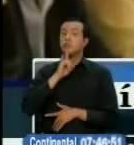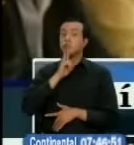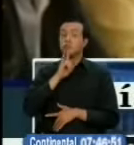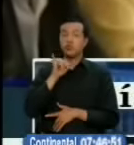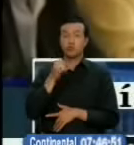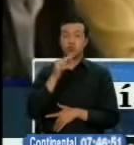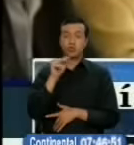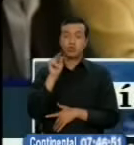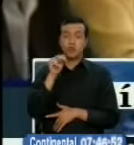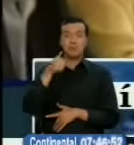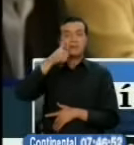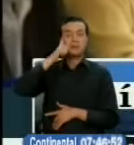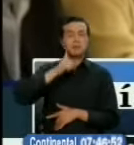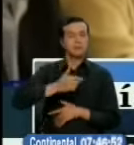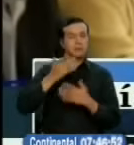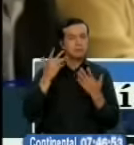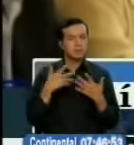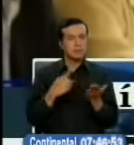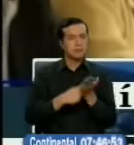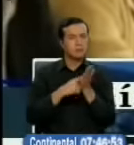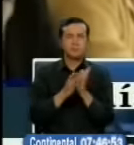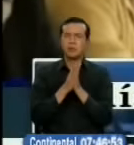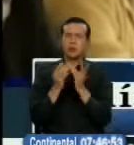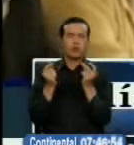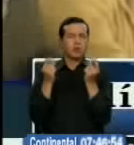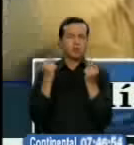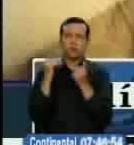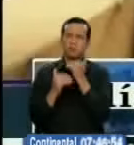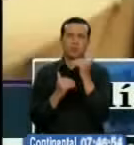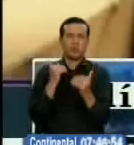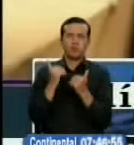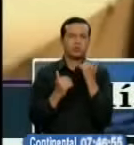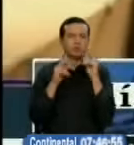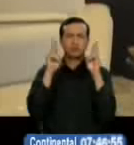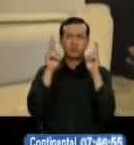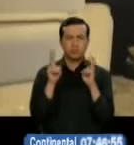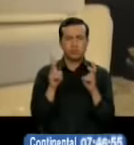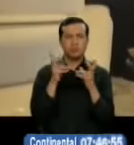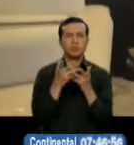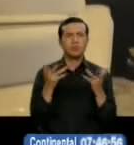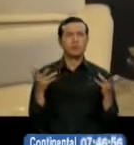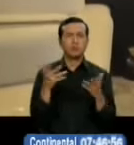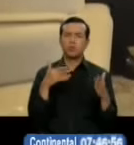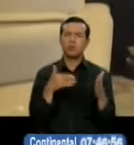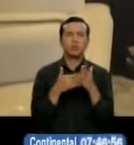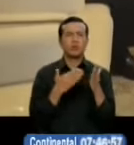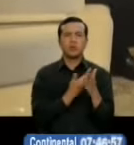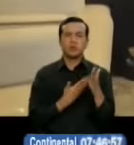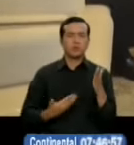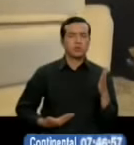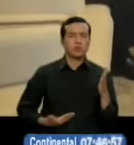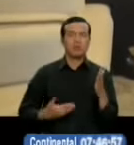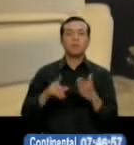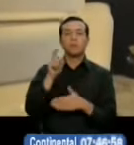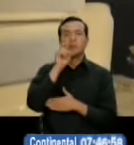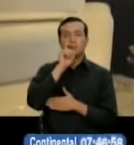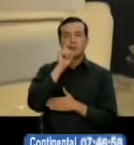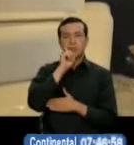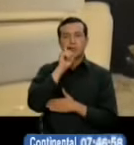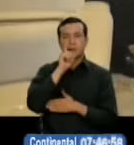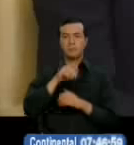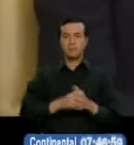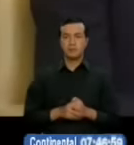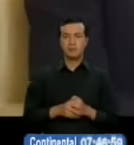John Kerry, fue ayer, y pidieron acelerar el proceso de referendo revocatorio del mandato contra el presidente Nicolás